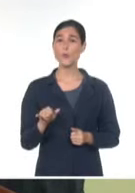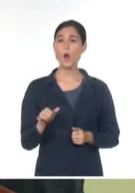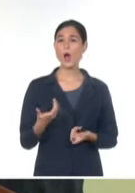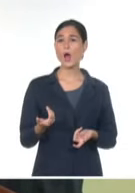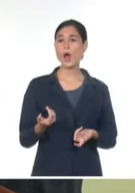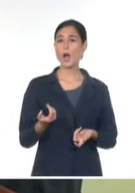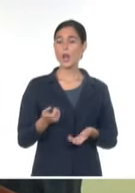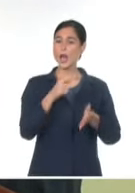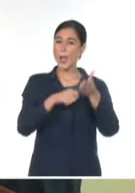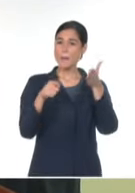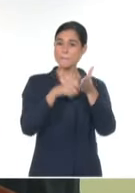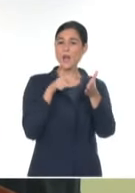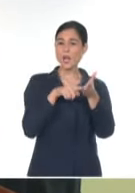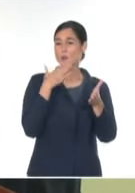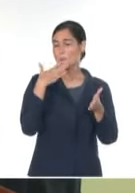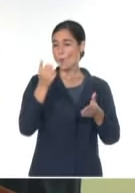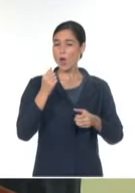seguir mejorando.